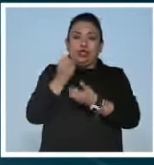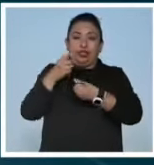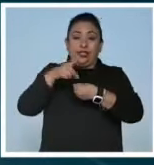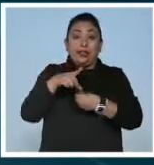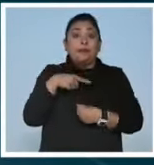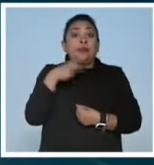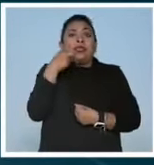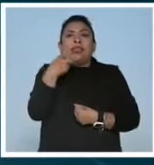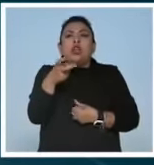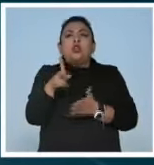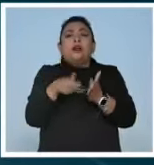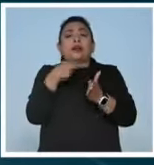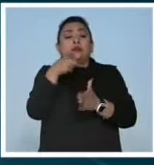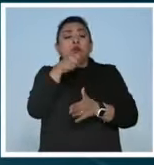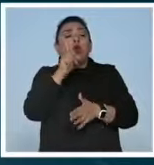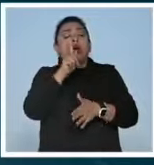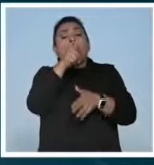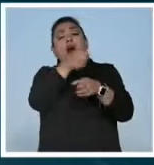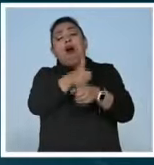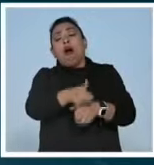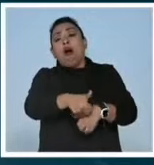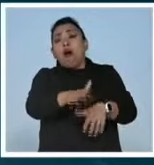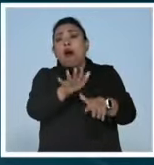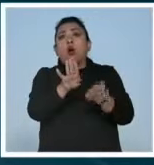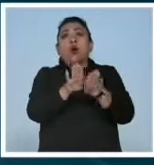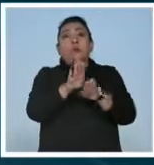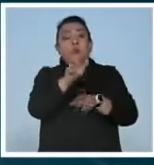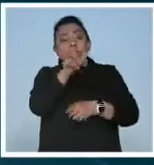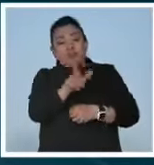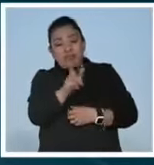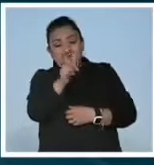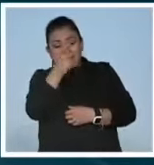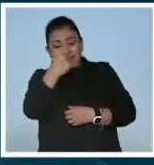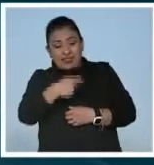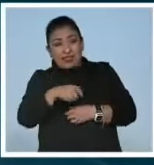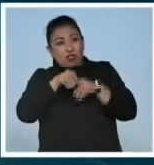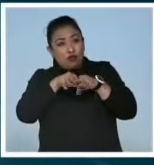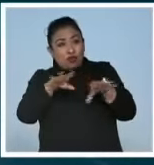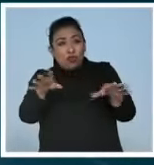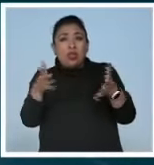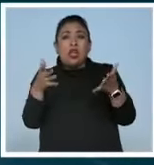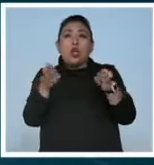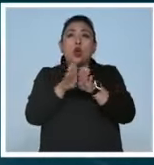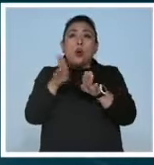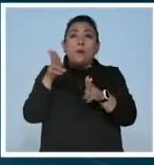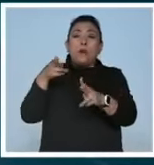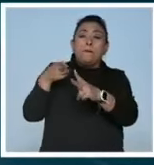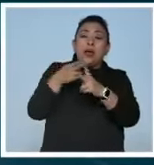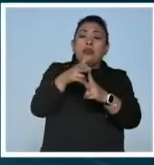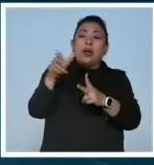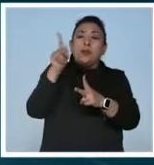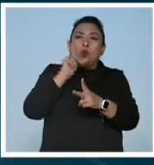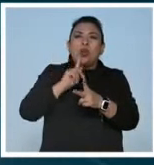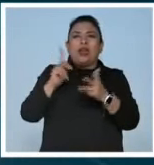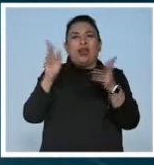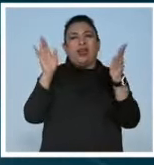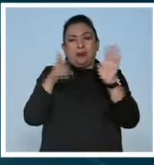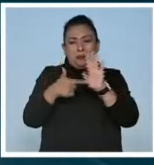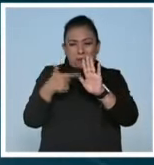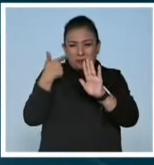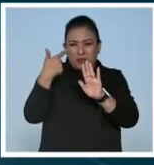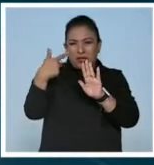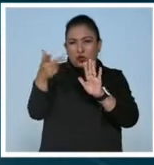Es revictimizar a la mujer por medio de difundir su identidad, los detalles de un feminicidio, de un crimen, exhibir aspectos